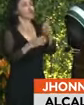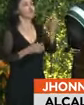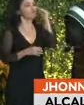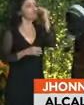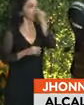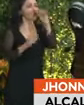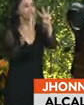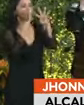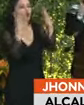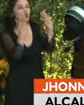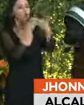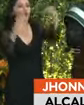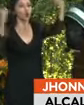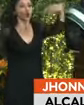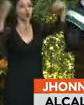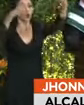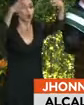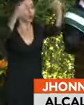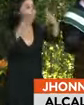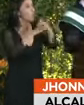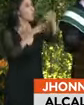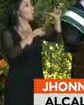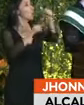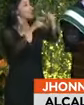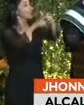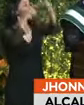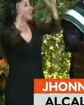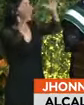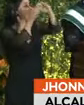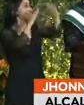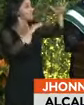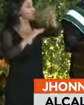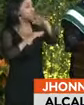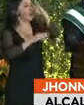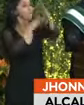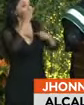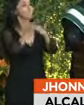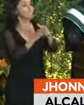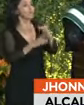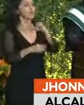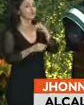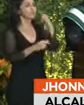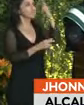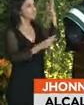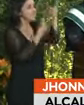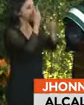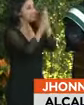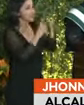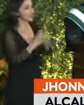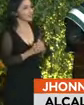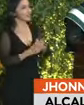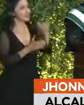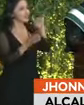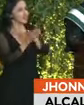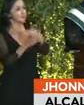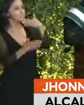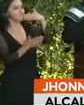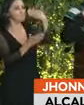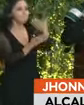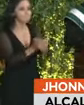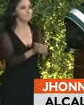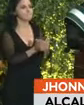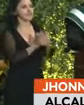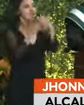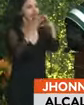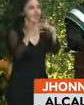jardines verticales, con luces LED, como hay en otras grandes ciudades del mundo que uno ha podido visitar. Tienen que ser bien hechas, tienen